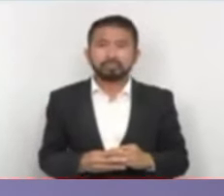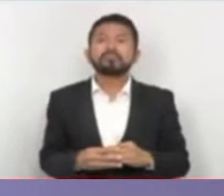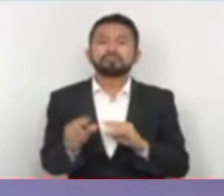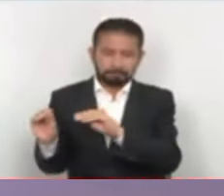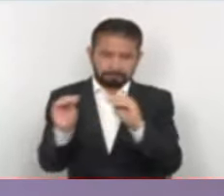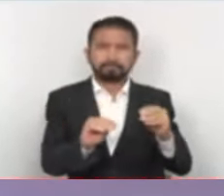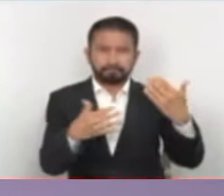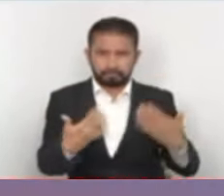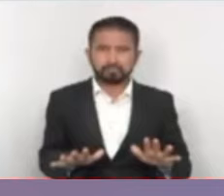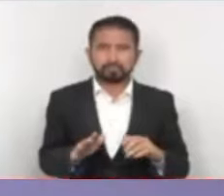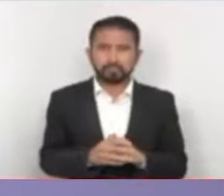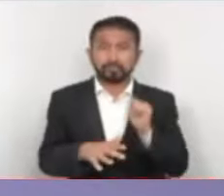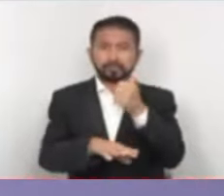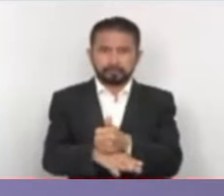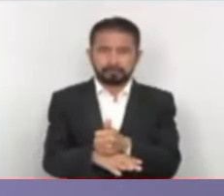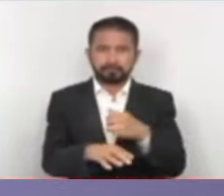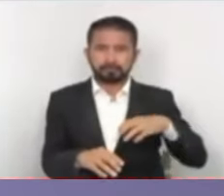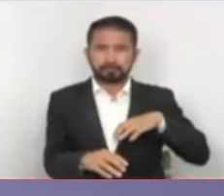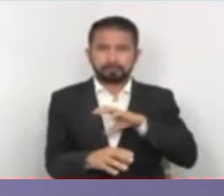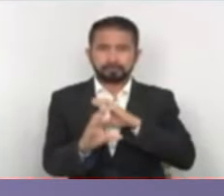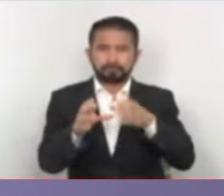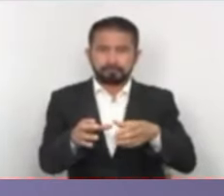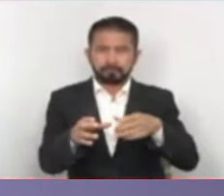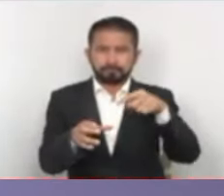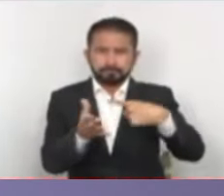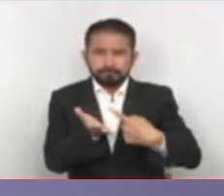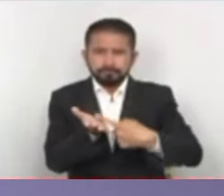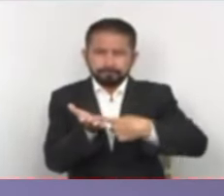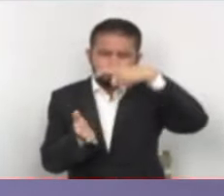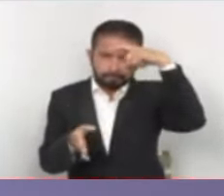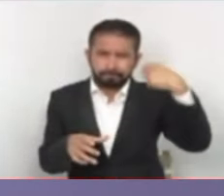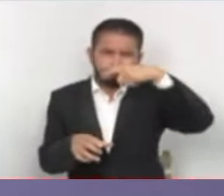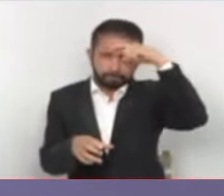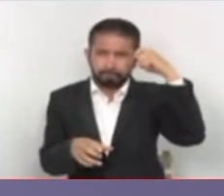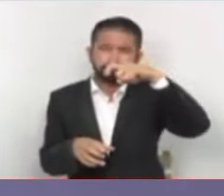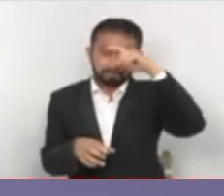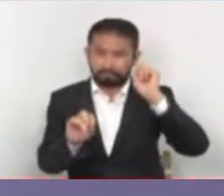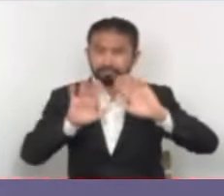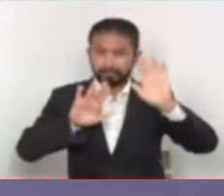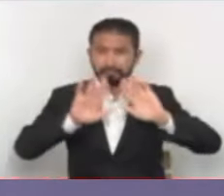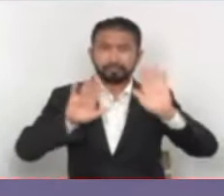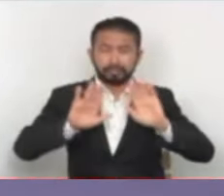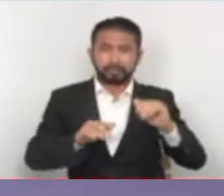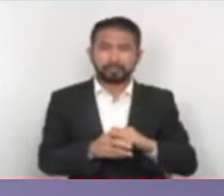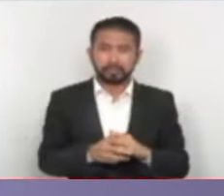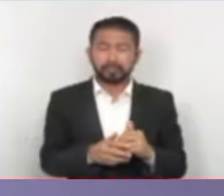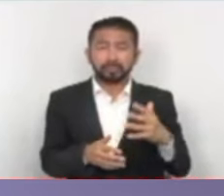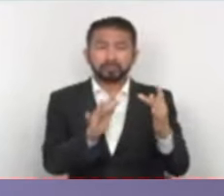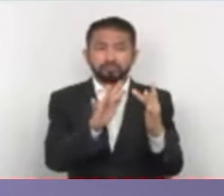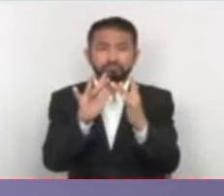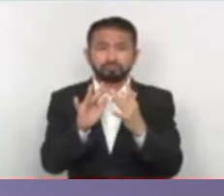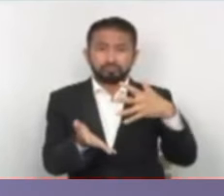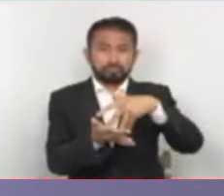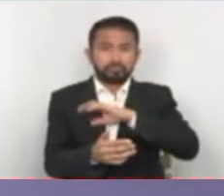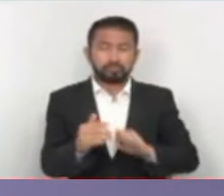cumplió. Se montó una comisión que tuvo muchísimo trabajo, muchísima participación, sobre todo con nuestros hermanos